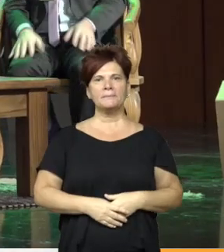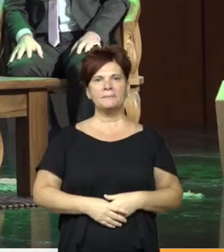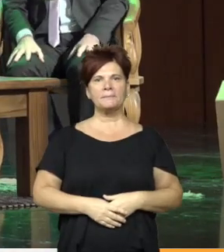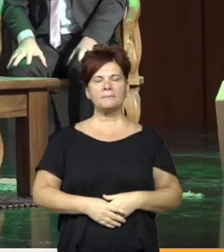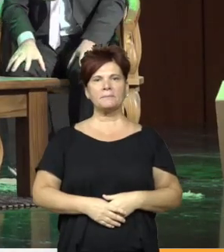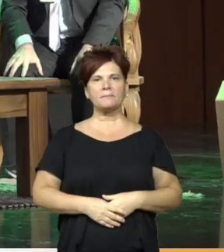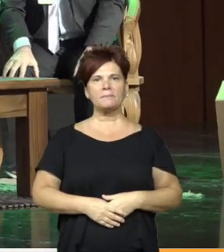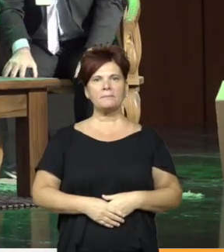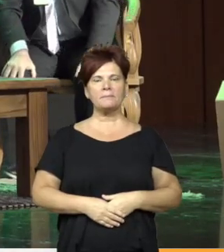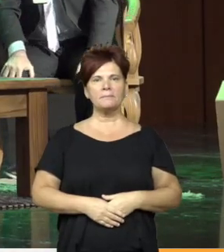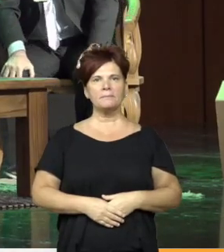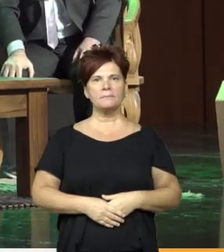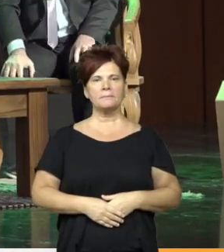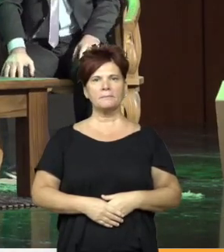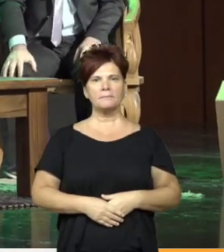Bueno,